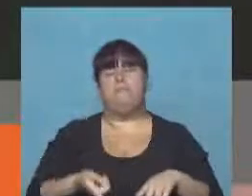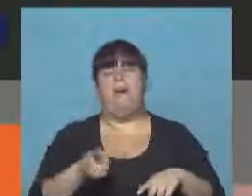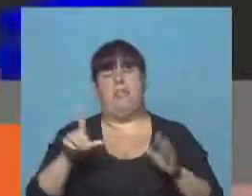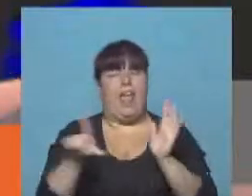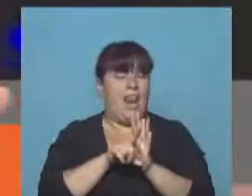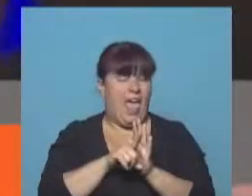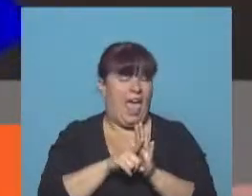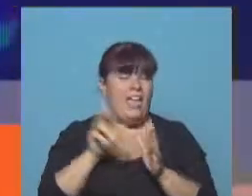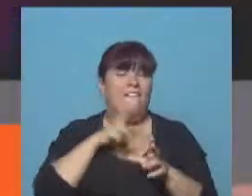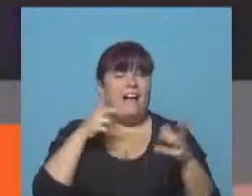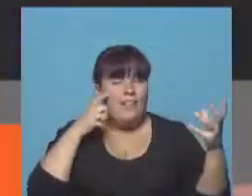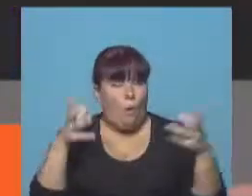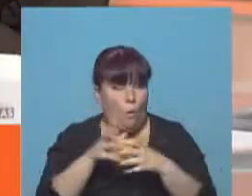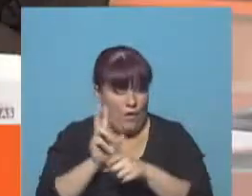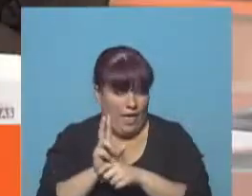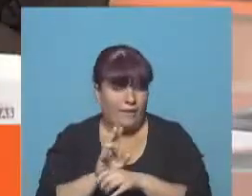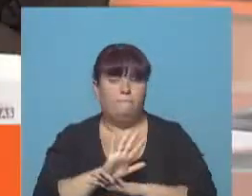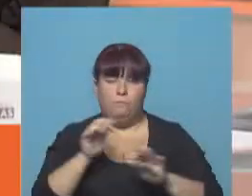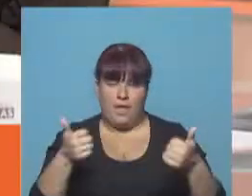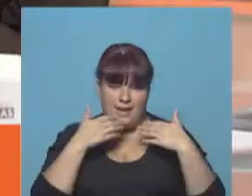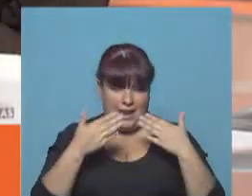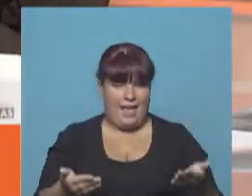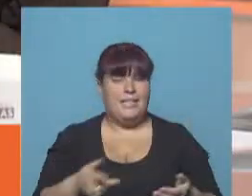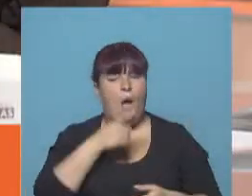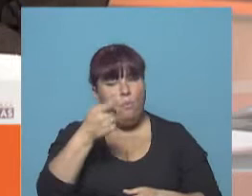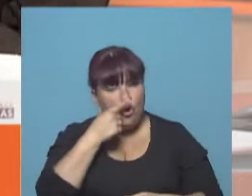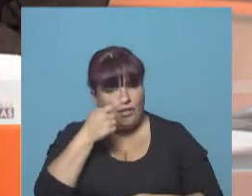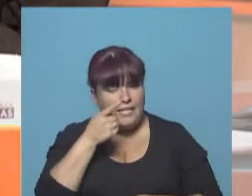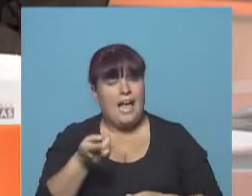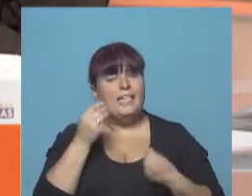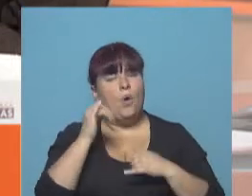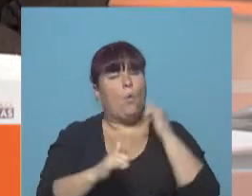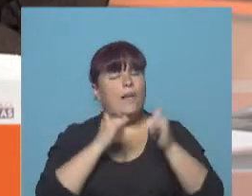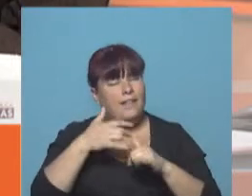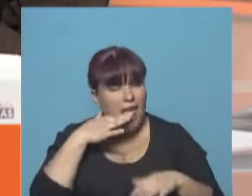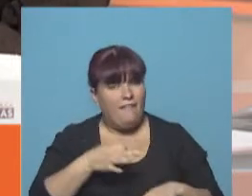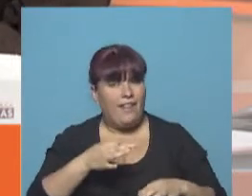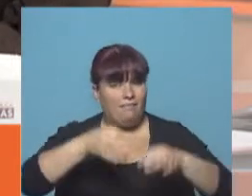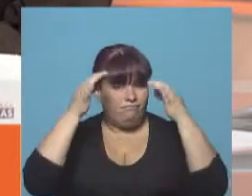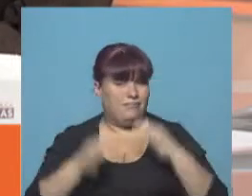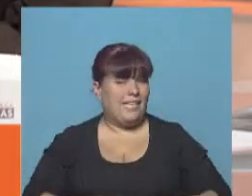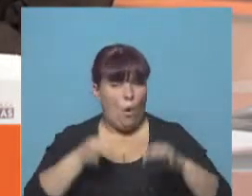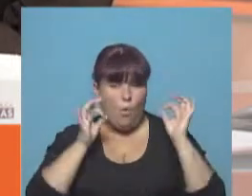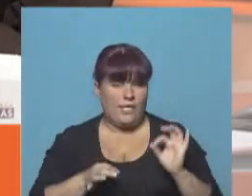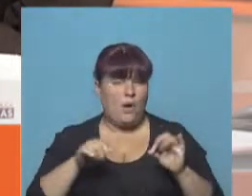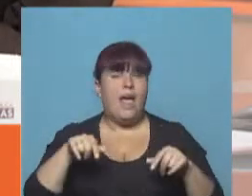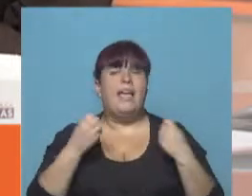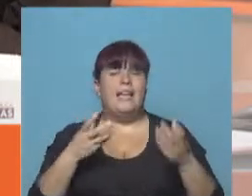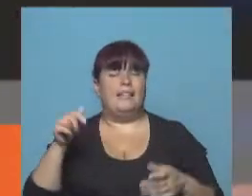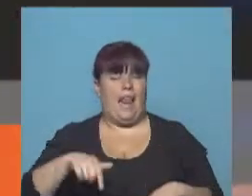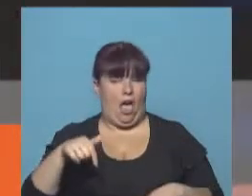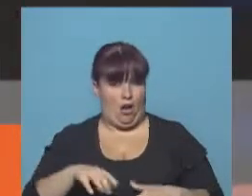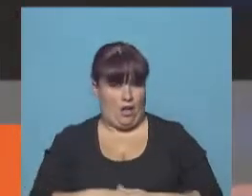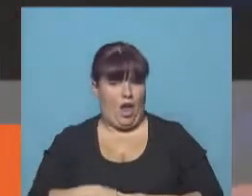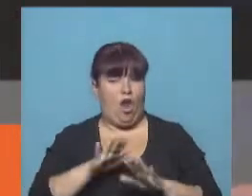que no los contienen. Bien, Patricio García, es muy interesante porque refleja una realidad concreta, concretísima de lo que está pasando